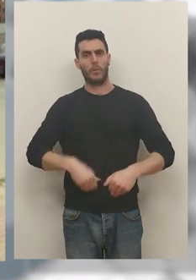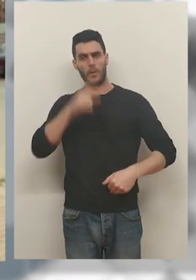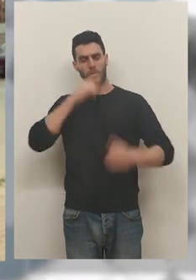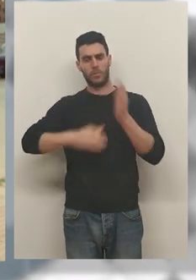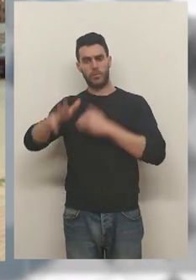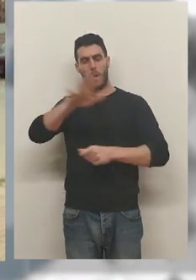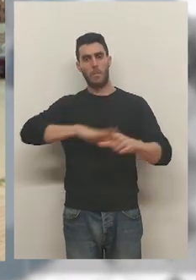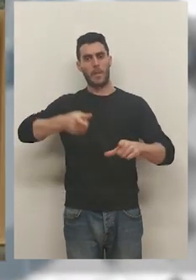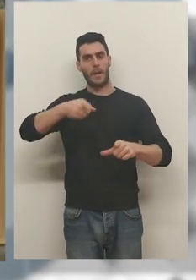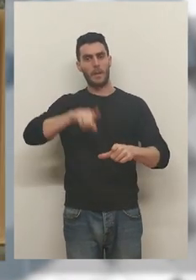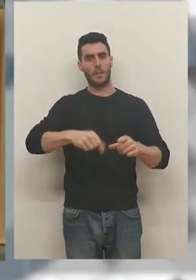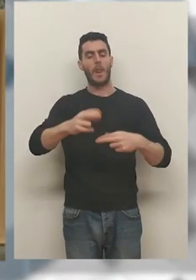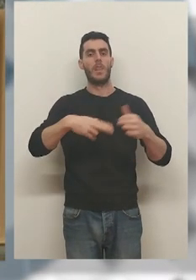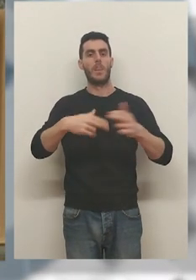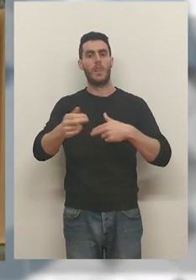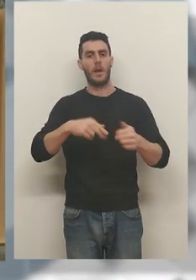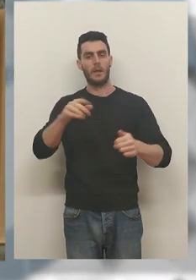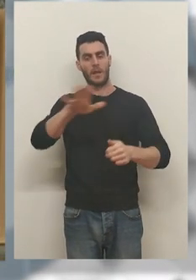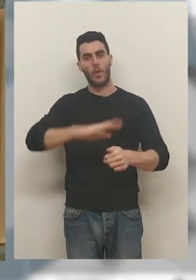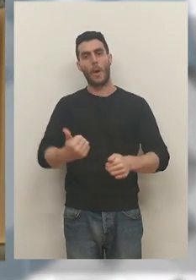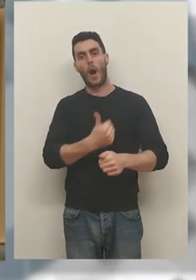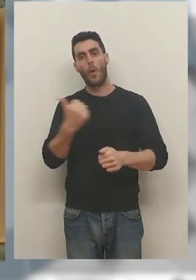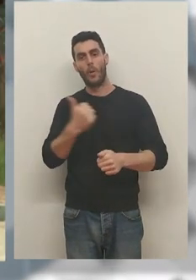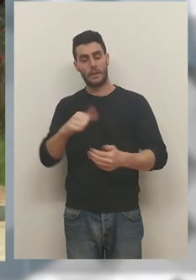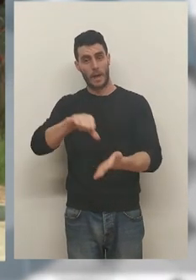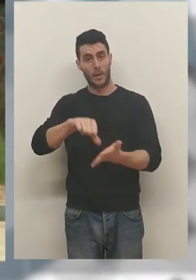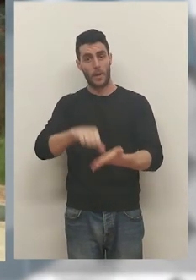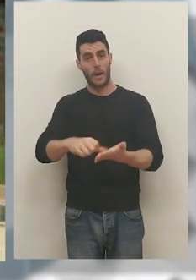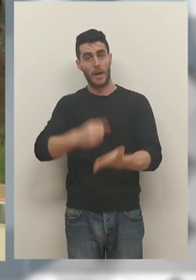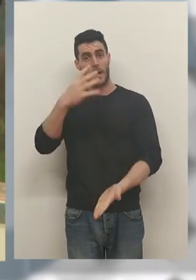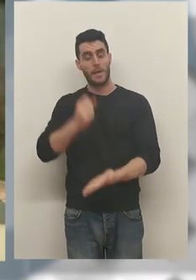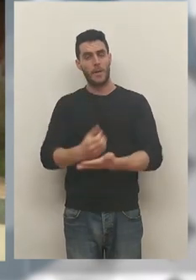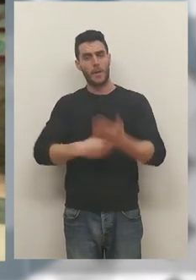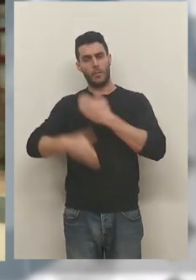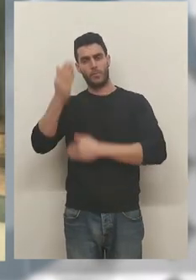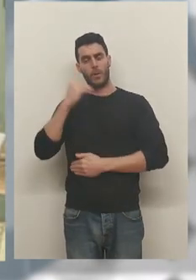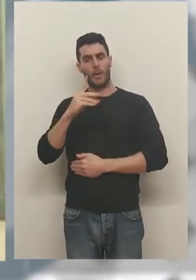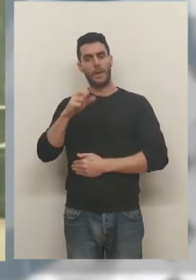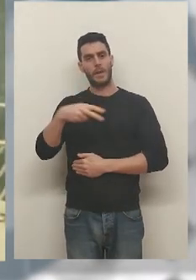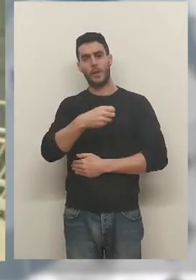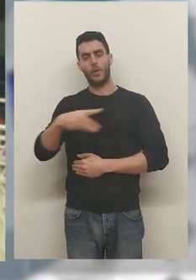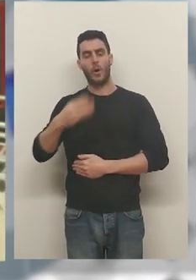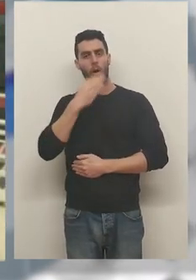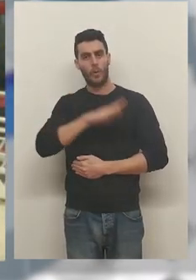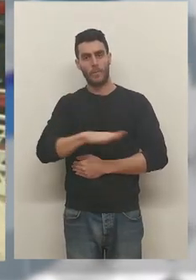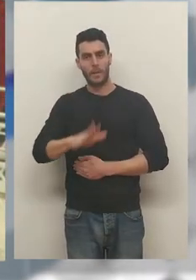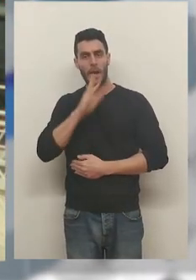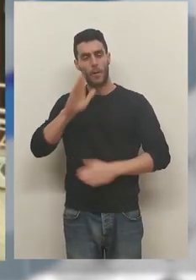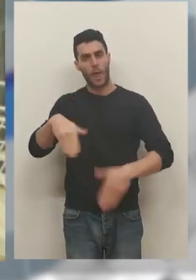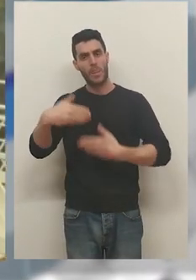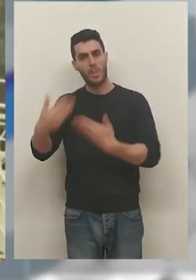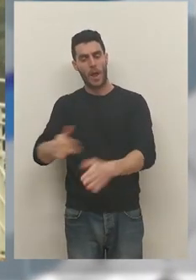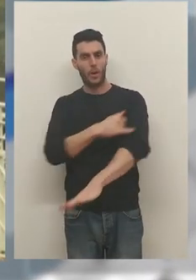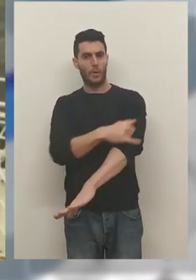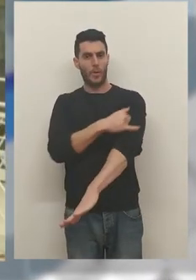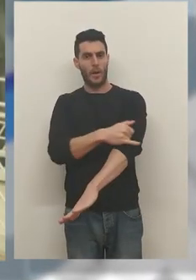recuperó hace años esta parcela y esta infraestructura en la zona oeste de la ciudad el edificio que albergó la escuela infantil ding Dong Y que ahora se